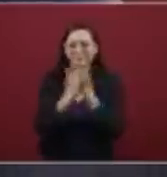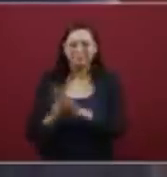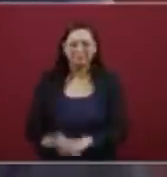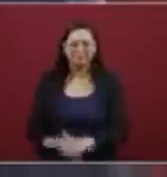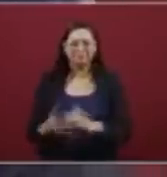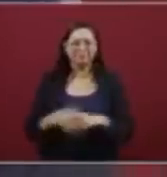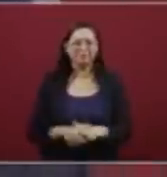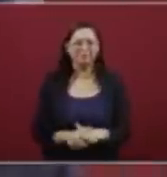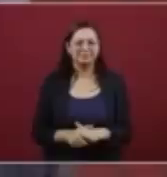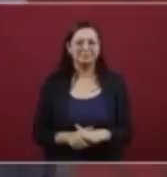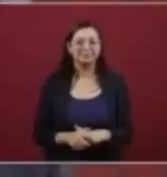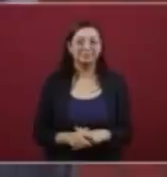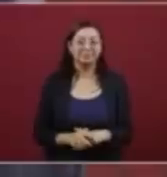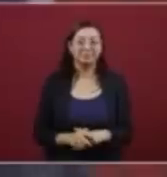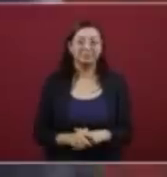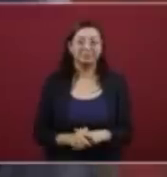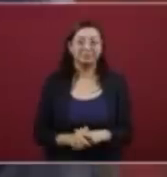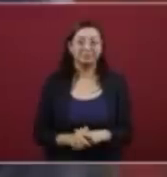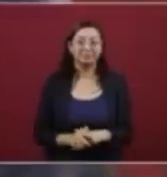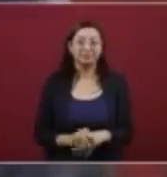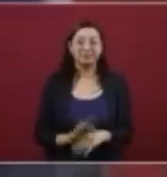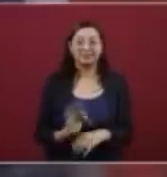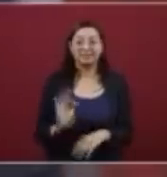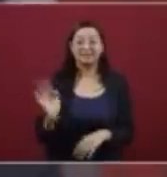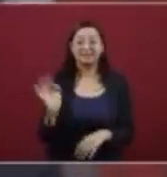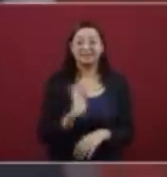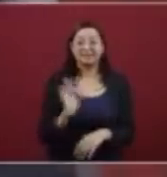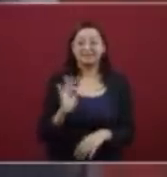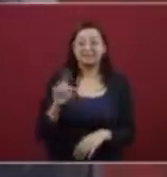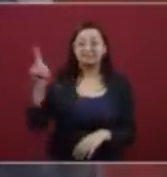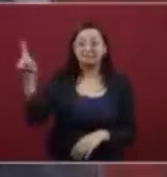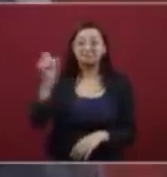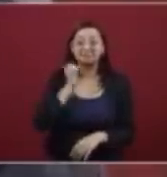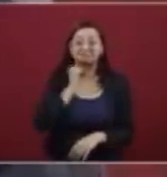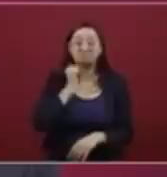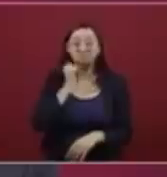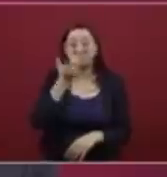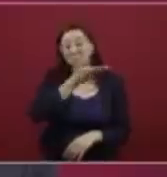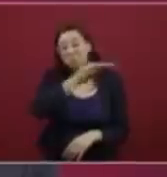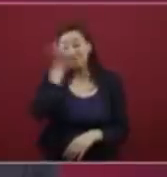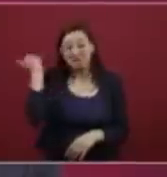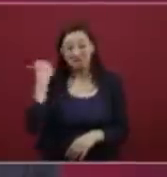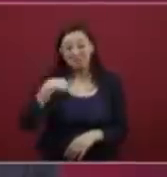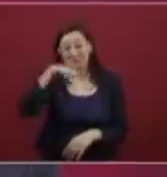A lo mejor esto no lo sabían los senadores.